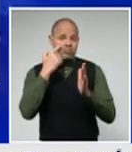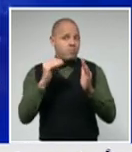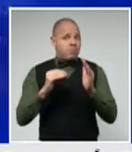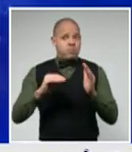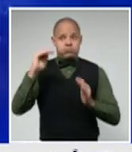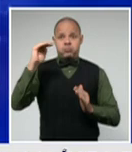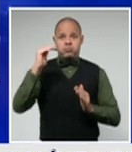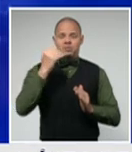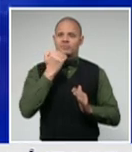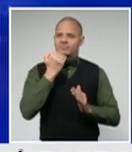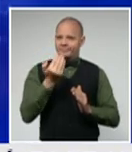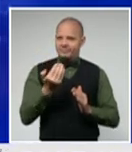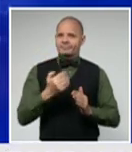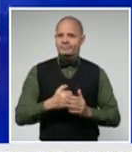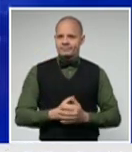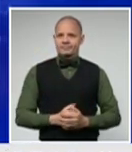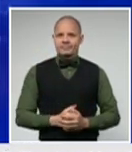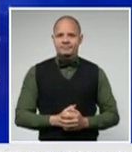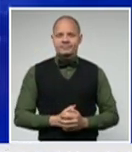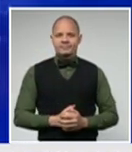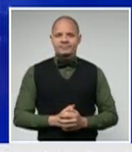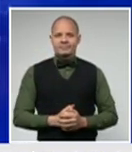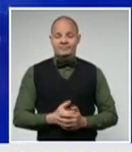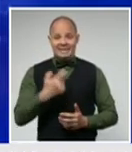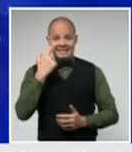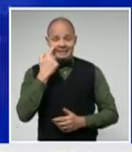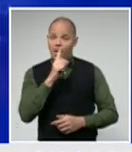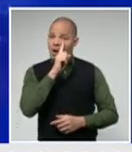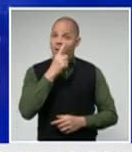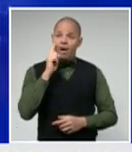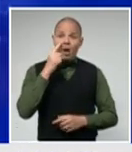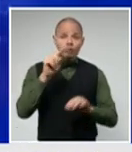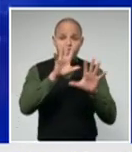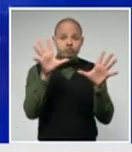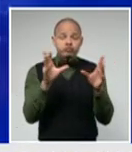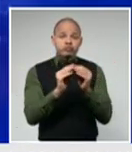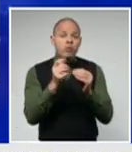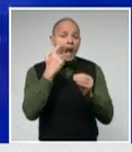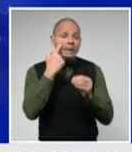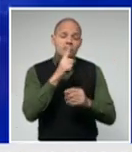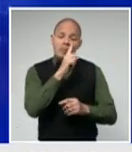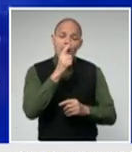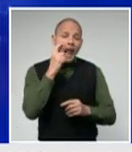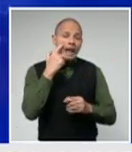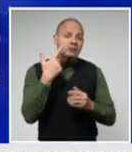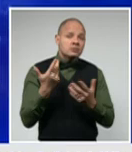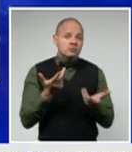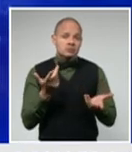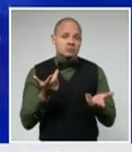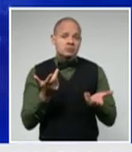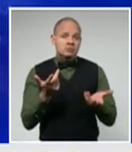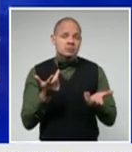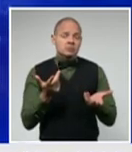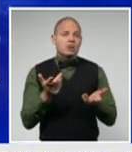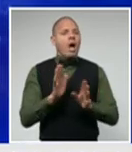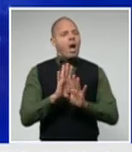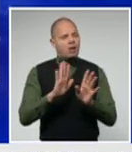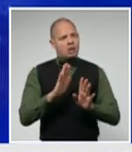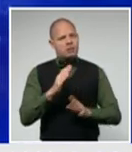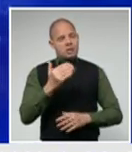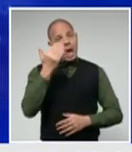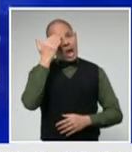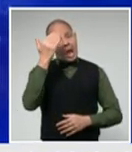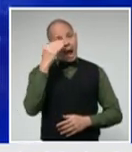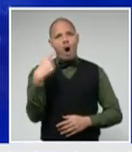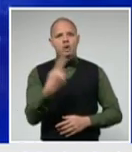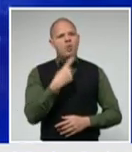217.999 muestras estudiadas, muestras procesadas para el diagnóstico, lo cual indiscutiblemente nos permite